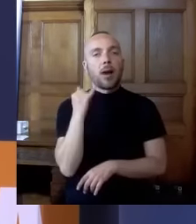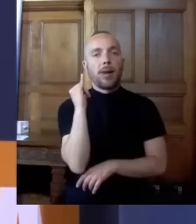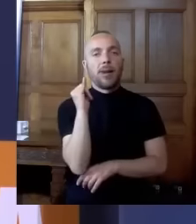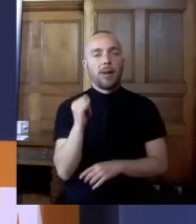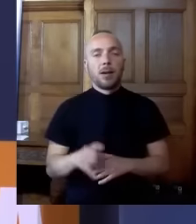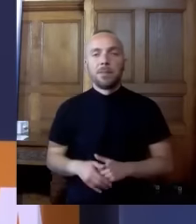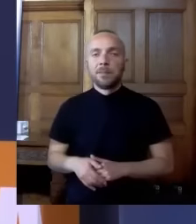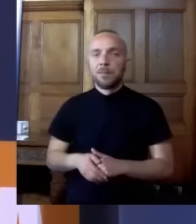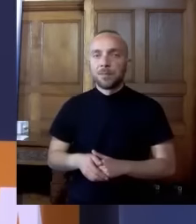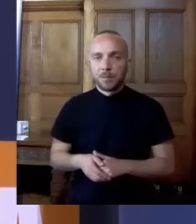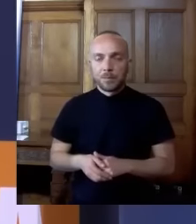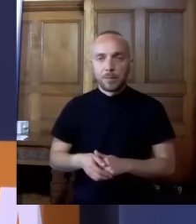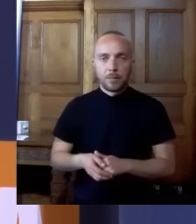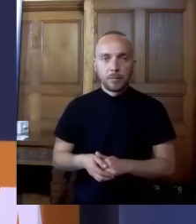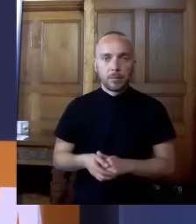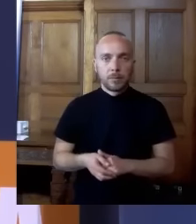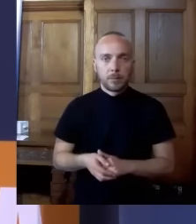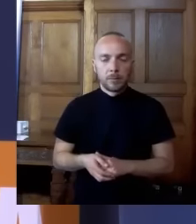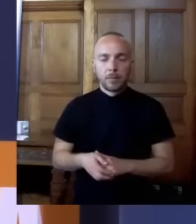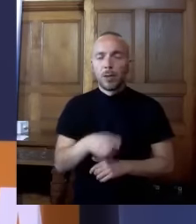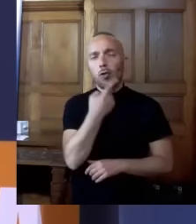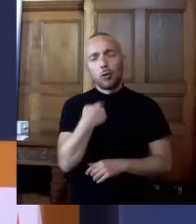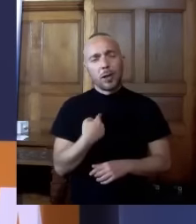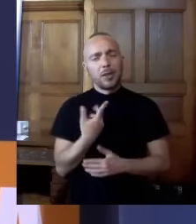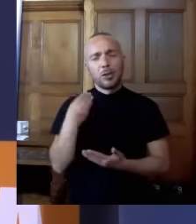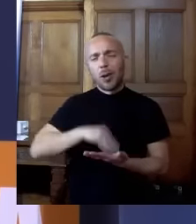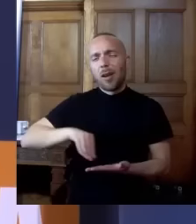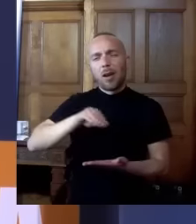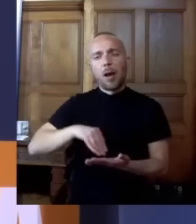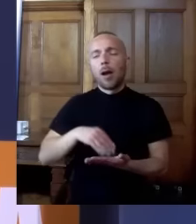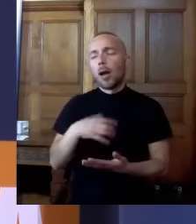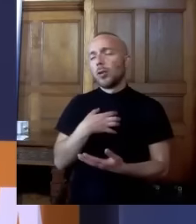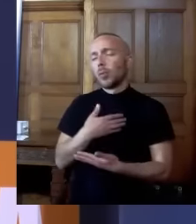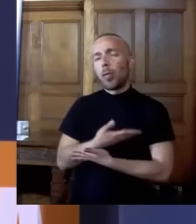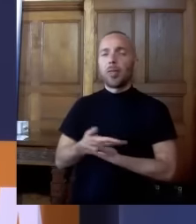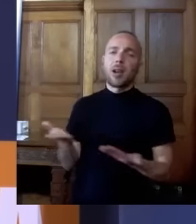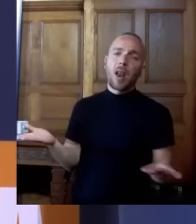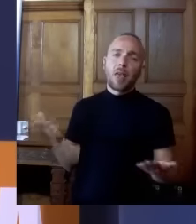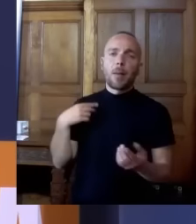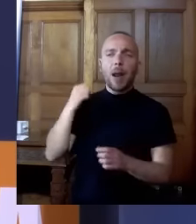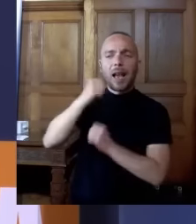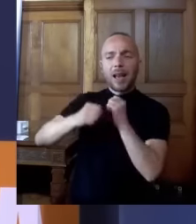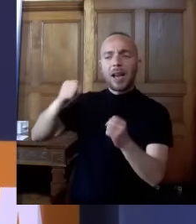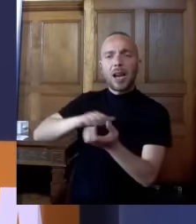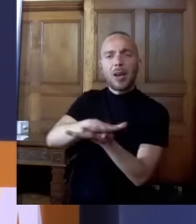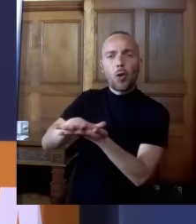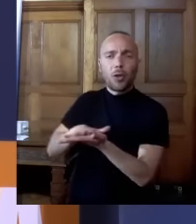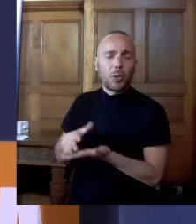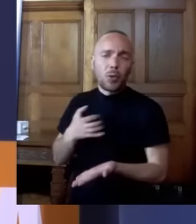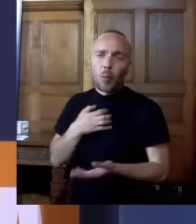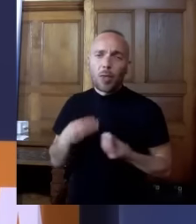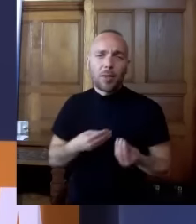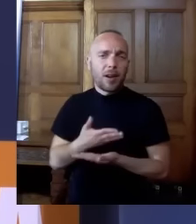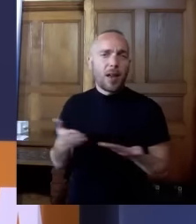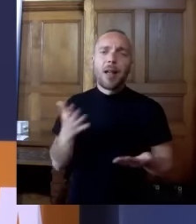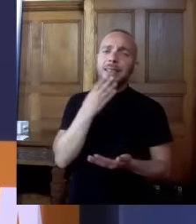nos han dicho decenas de veces que no se puede hacer nada para frenar el genocidio que Israel está cometiendo